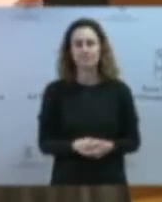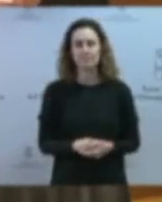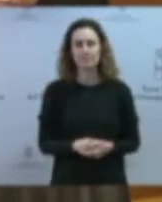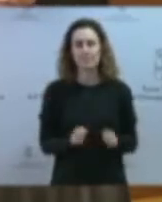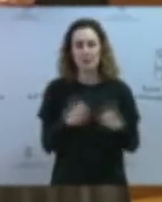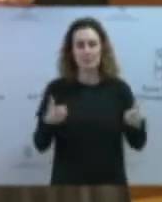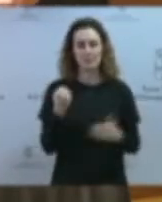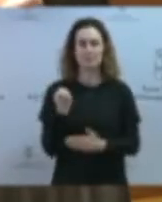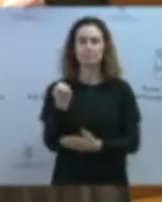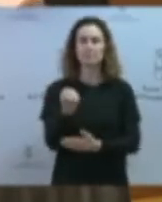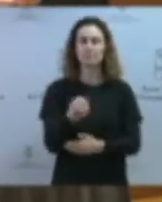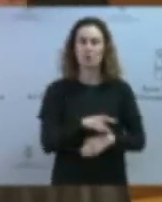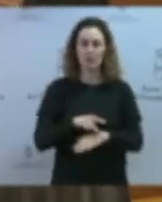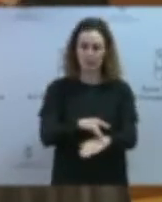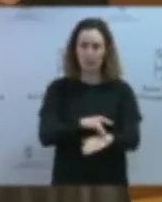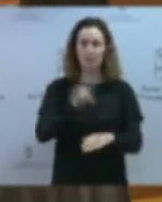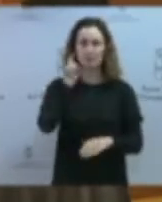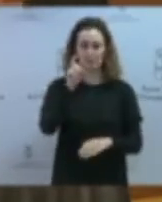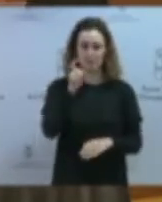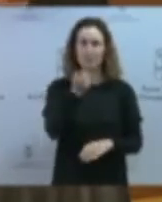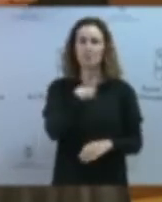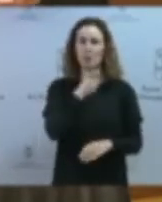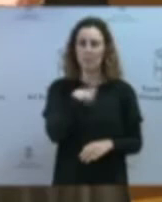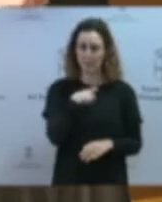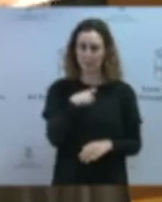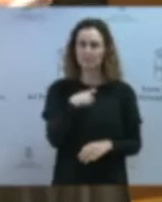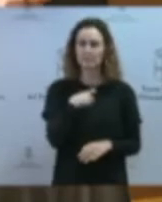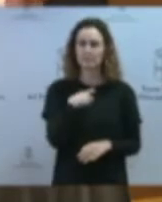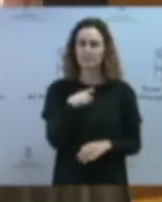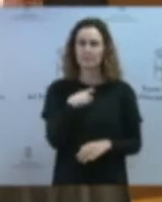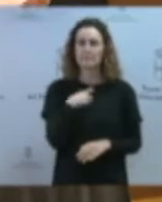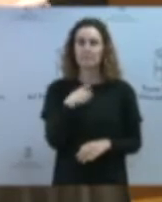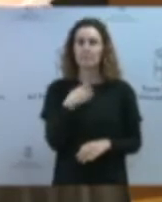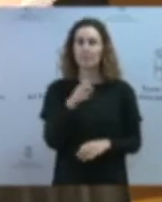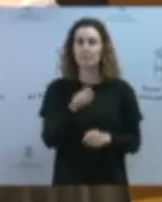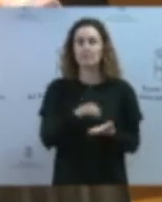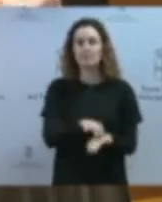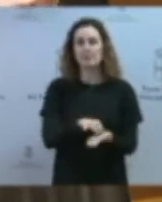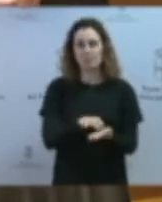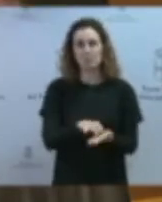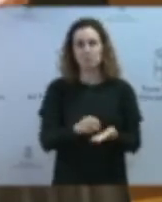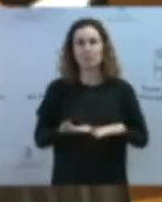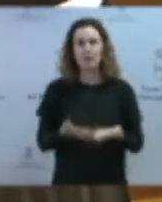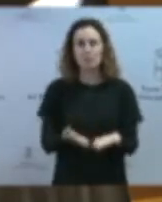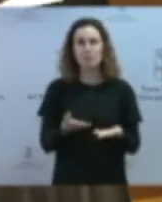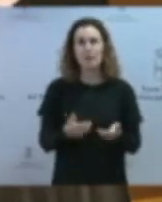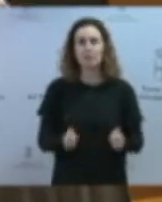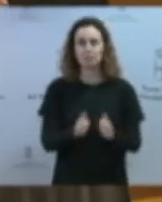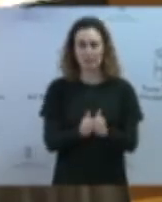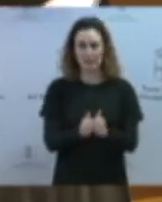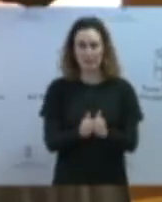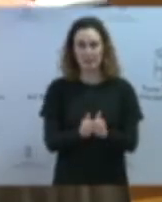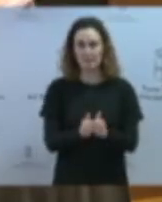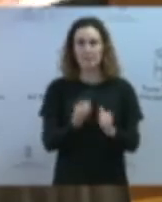pedagogía terapéutica, maestros de traducción y de lenguaje, personal de servicios a la comunidad, auxiliares educativas, mediadores comunicativos, para que la educación sea